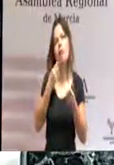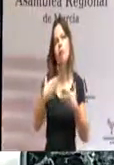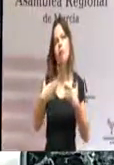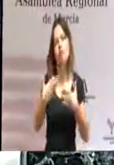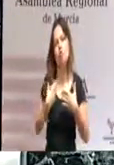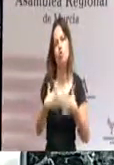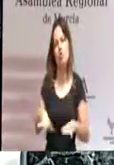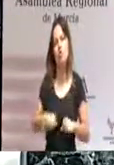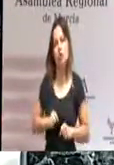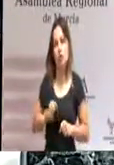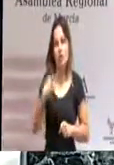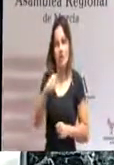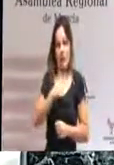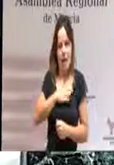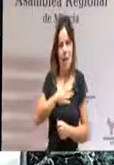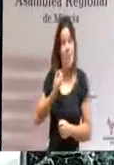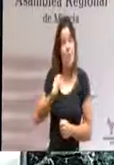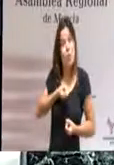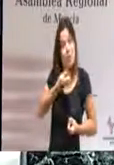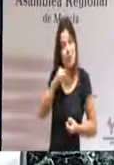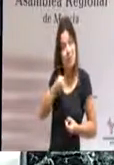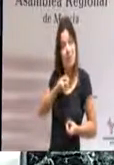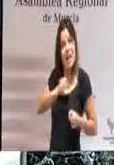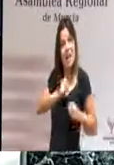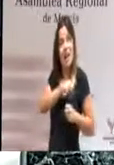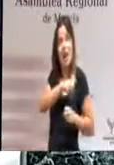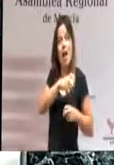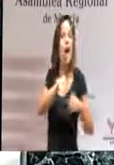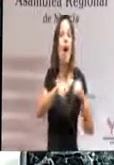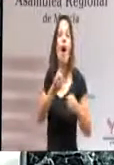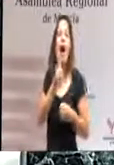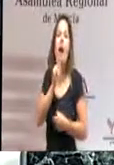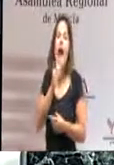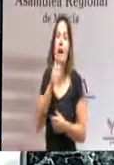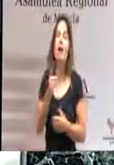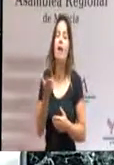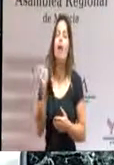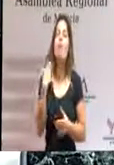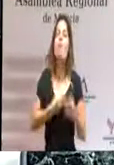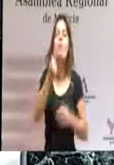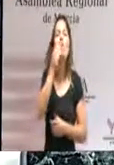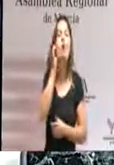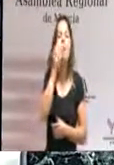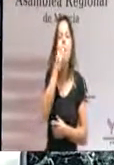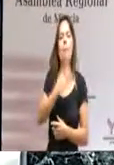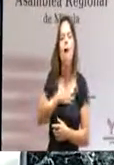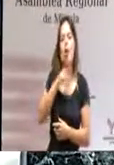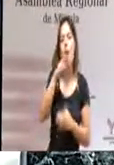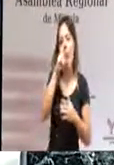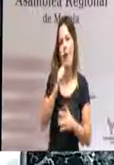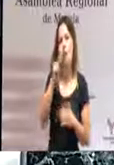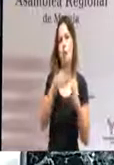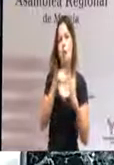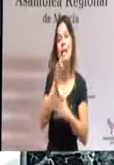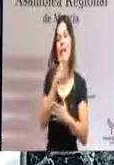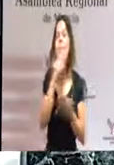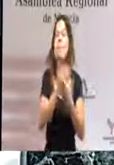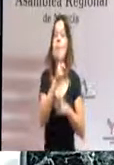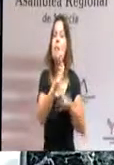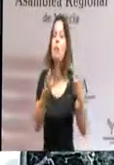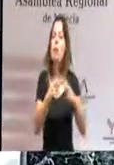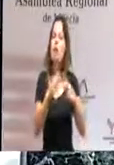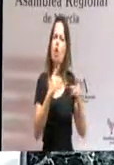presidente. Ese era el mensaje de las urnas. Los murcianos en mayo de 2015 pidieron a los políticos más diálogo